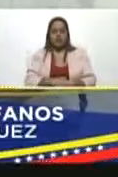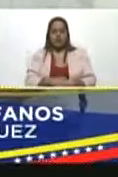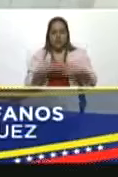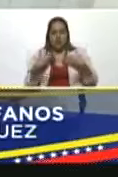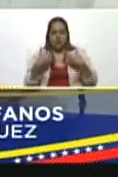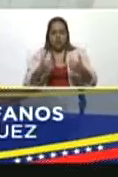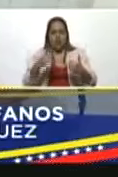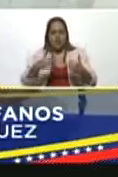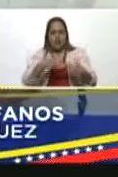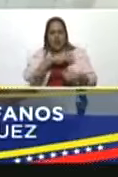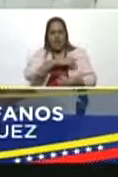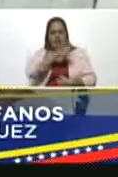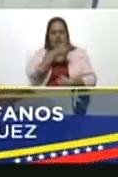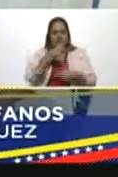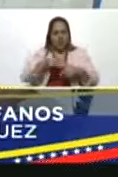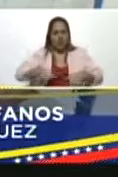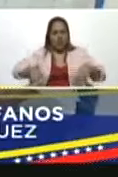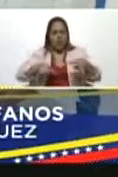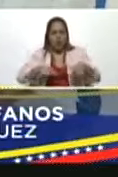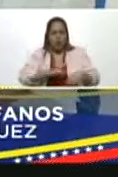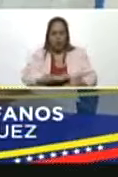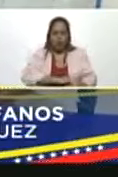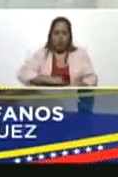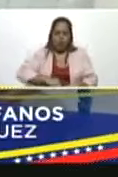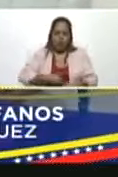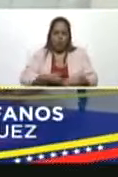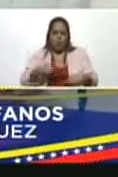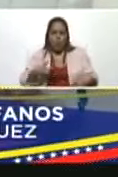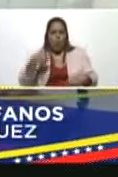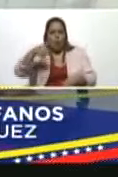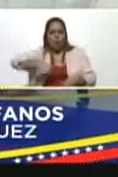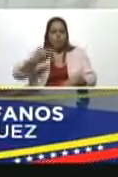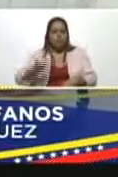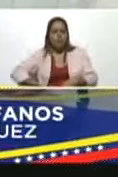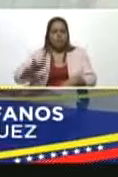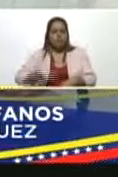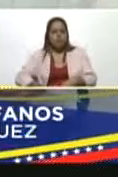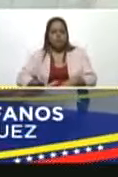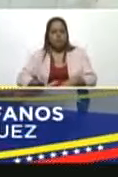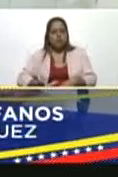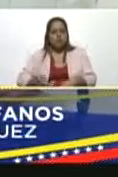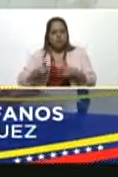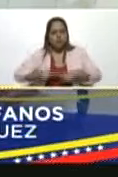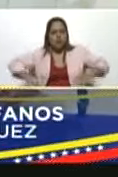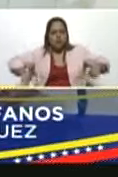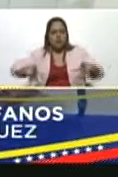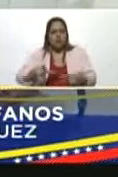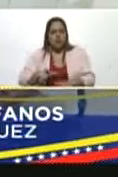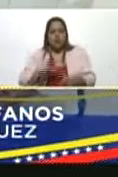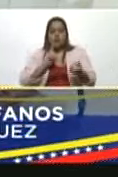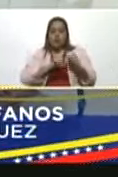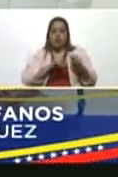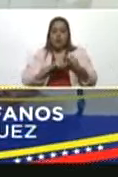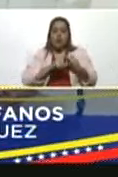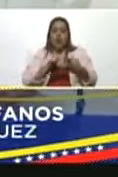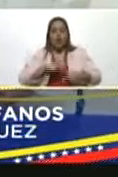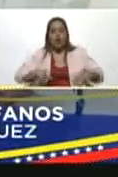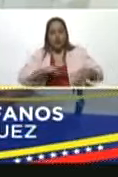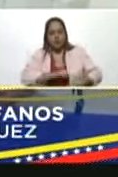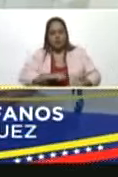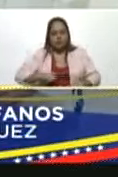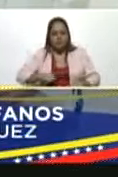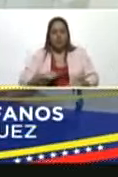los jefes del área quirúrgica. Hoy inauguraremos esta importante área, como son los quirófanos de